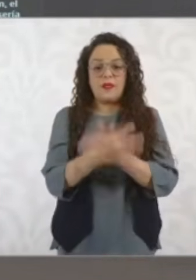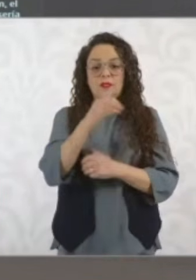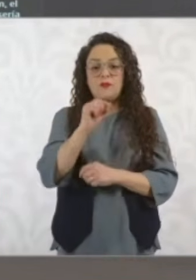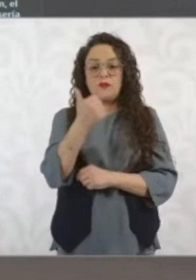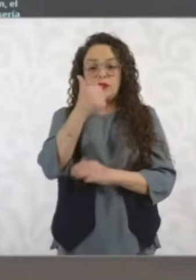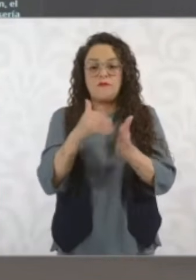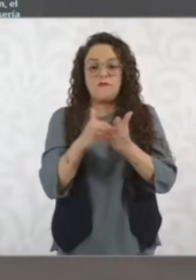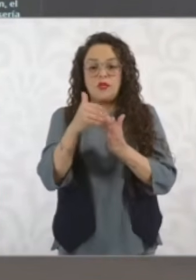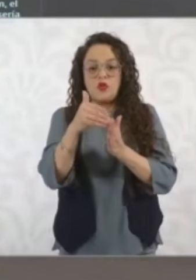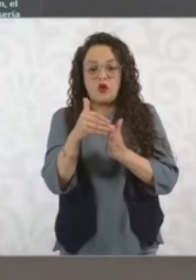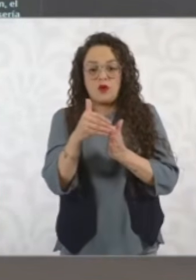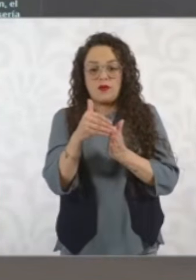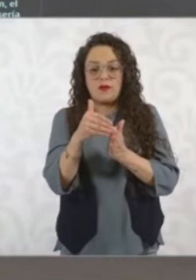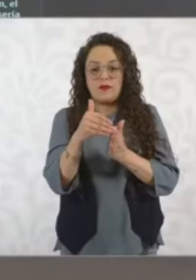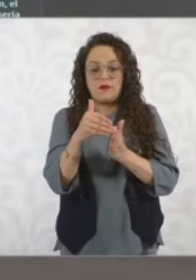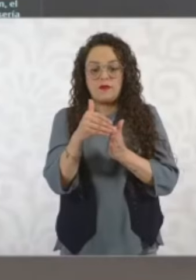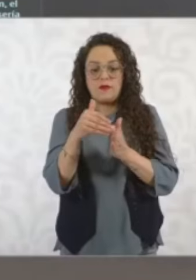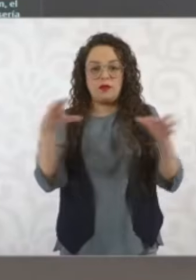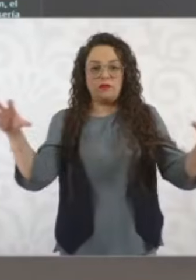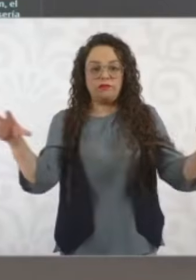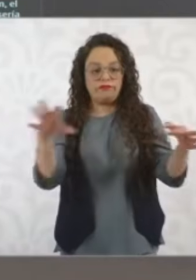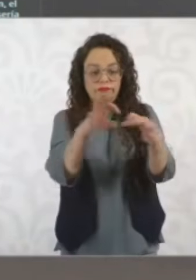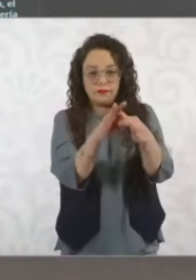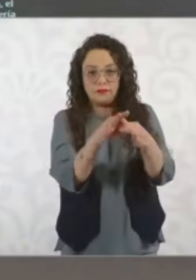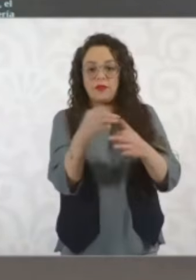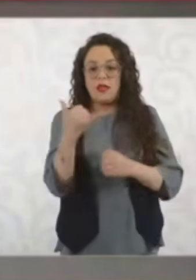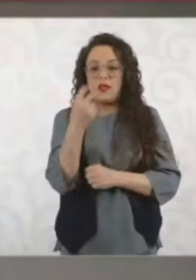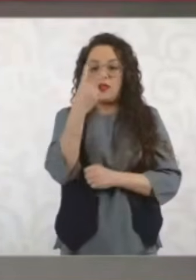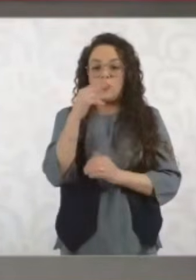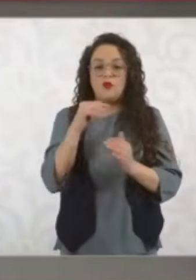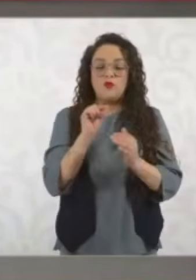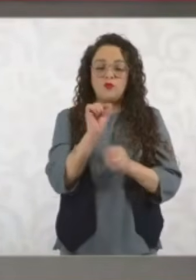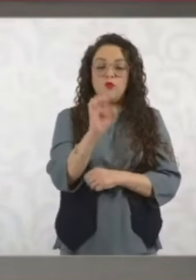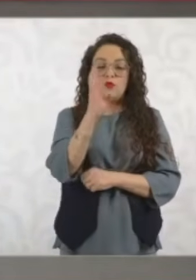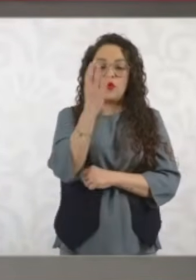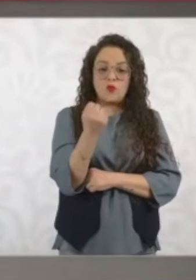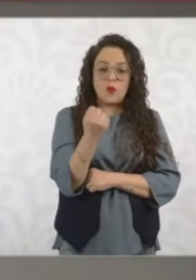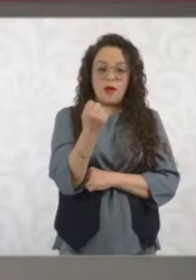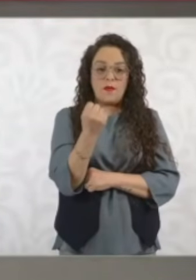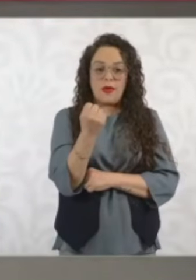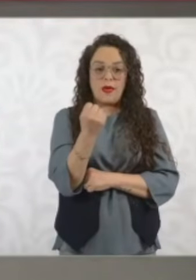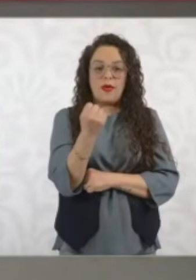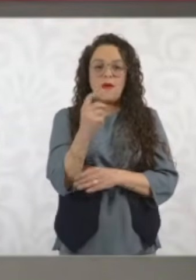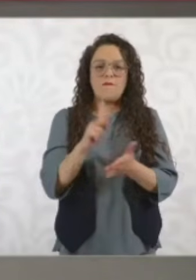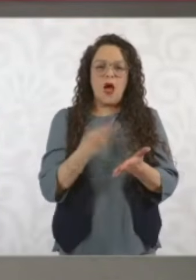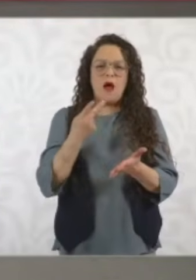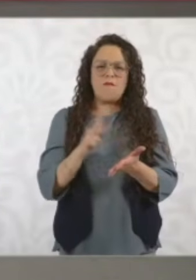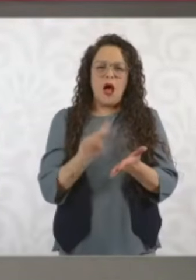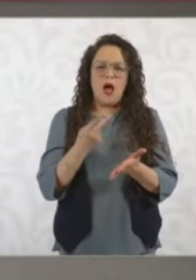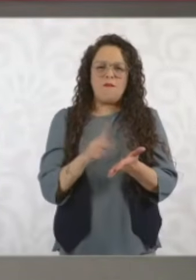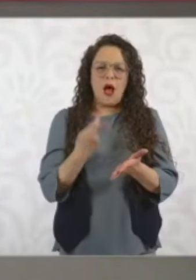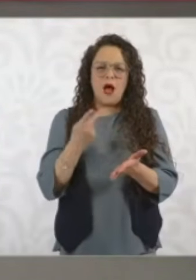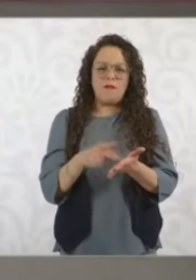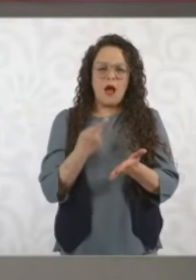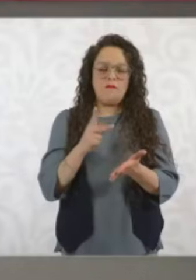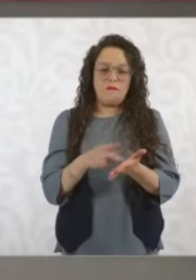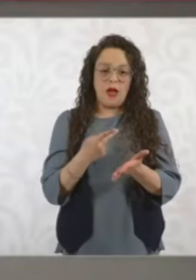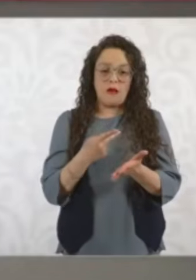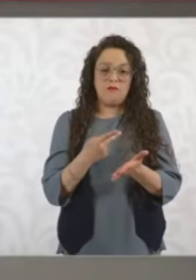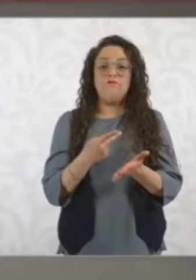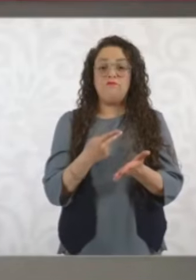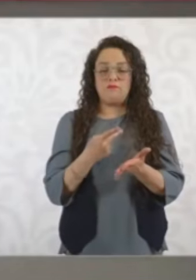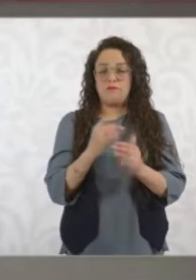15.6 millones de impresiones asociadas y 2.9 impresiones por repetición. El rango más orgánico